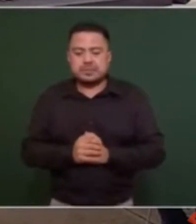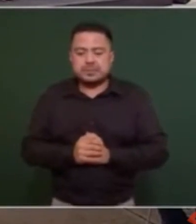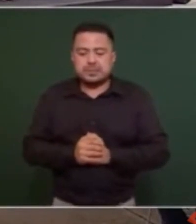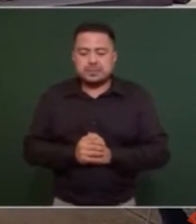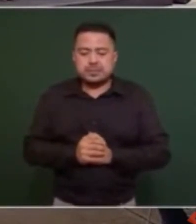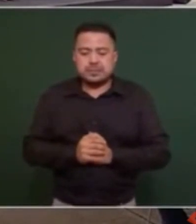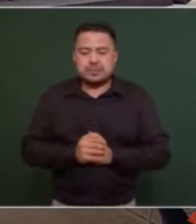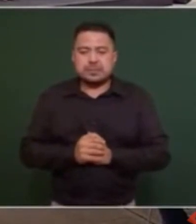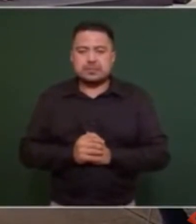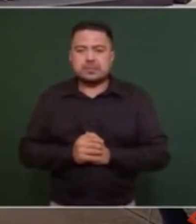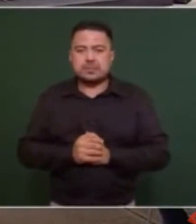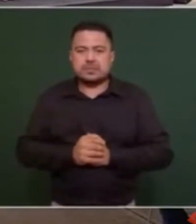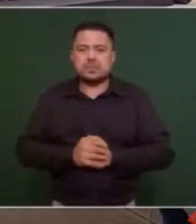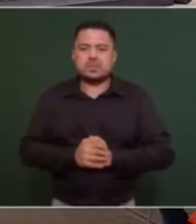Gracias.